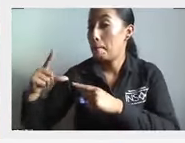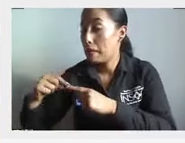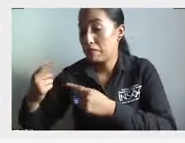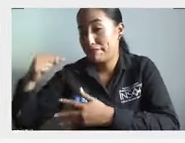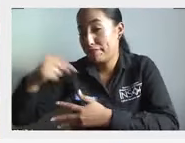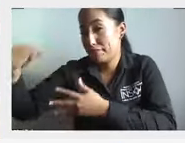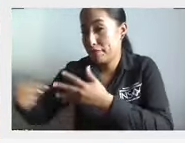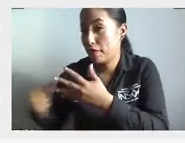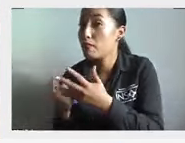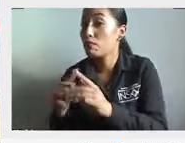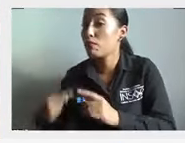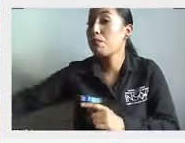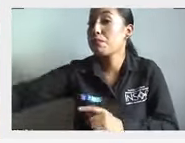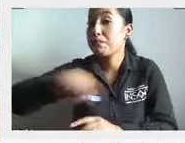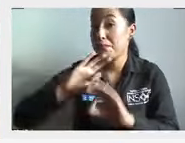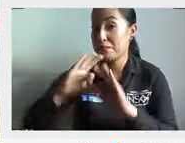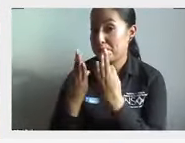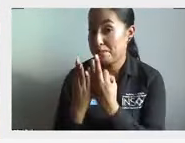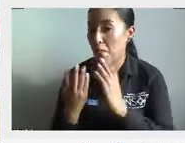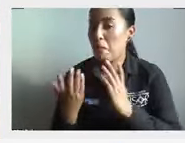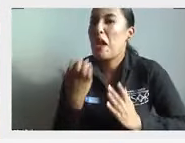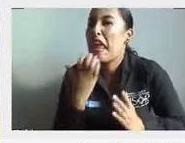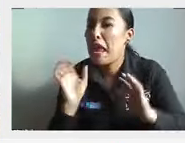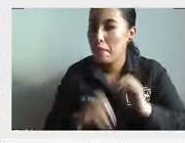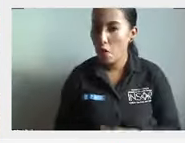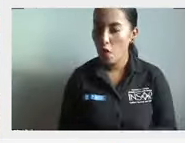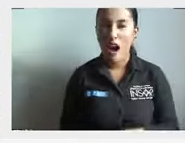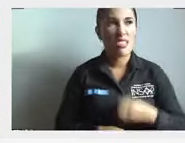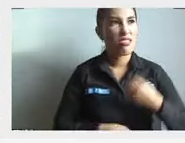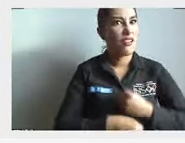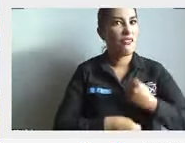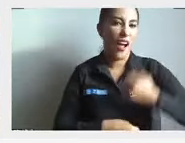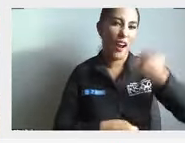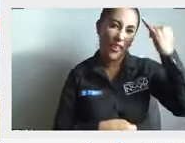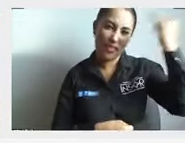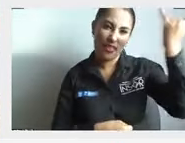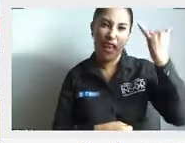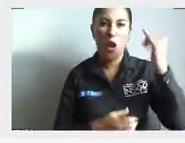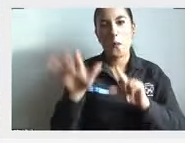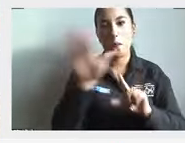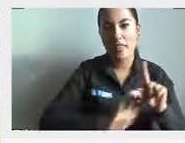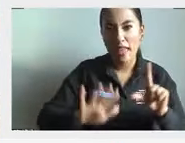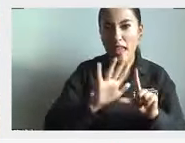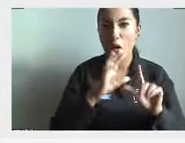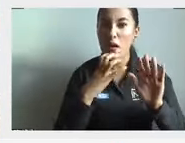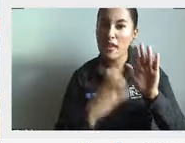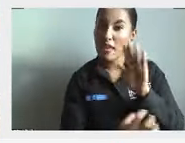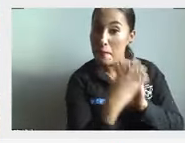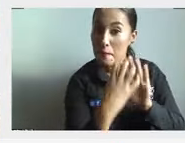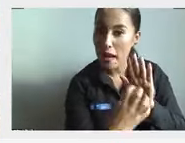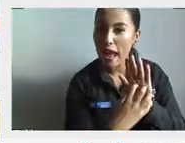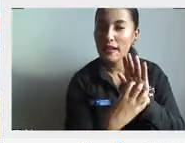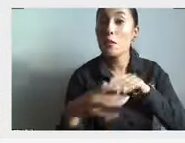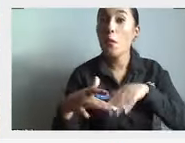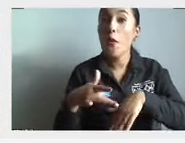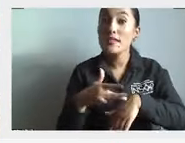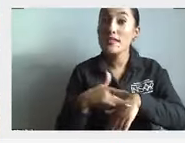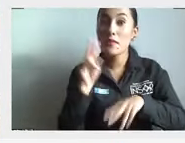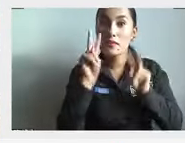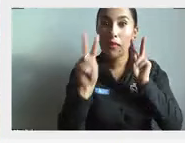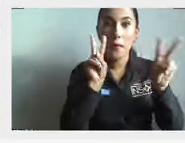que trabajar con imágenes, con dibujos, con videos, con estímulos visuales